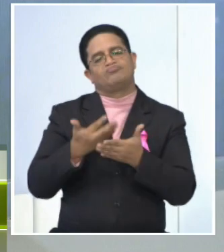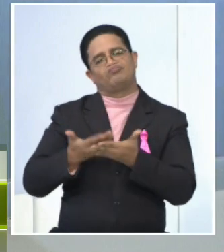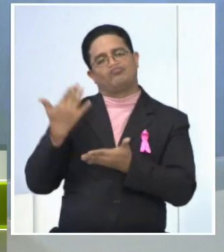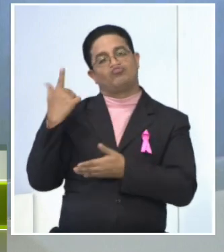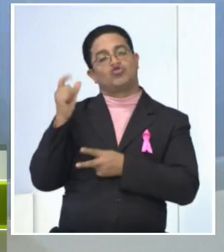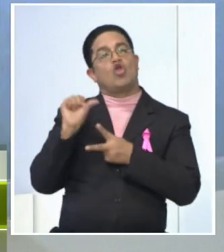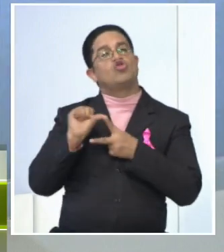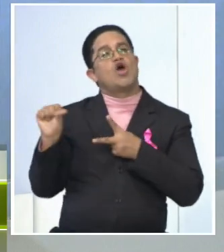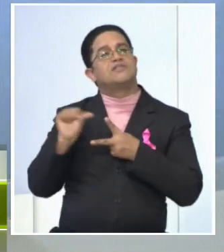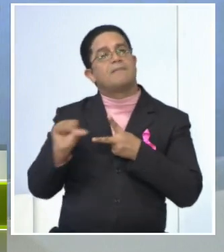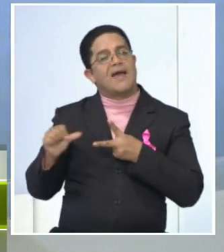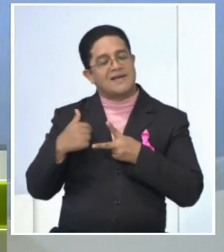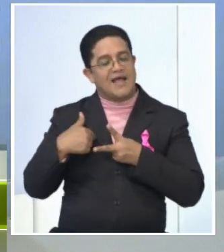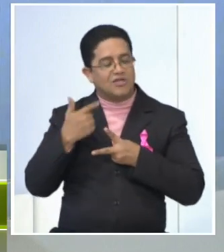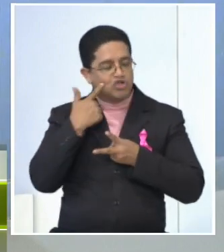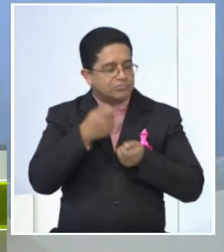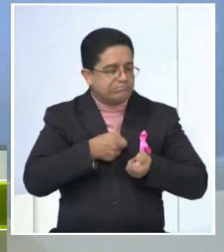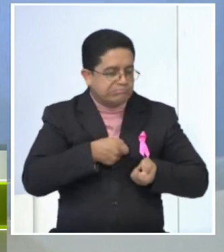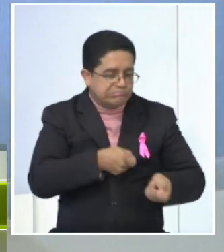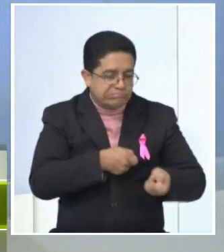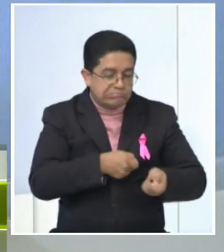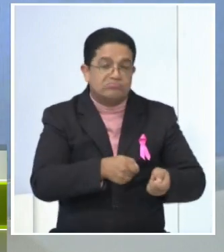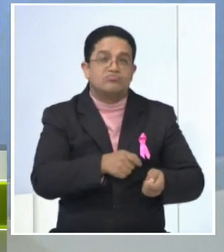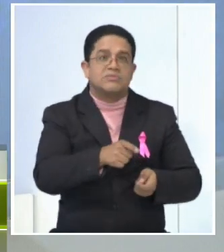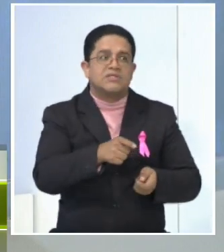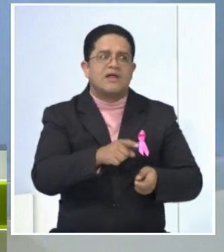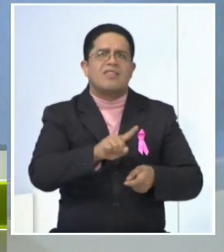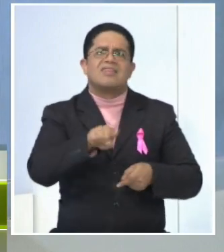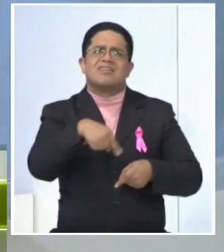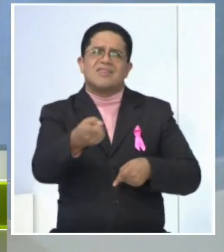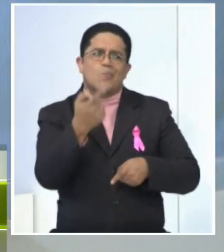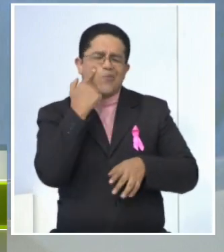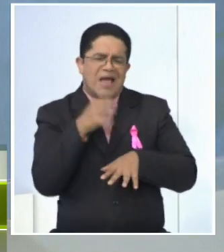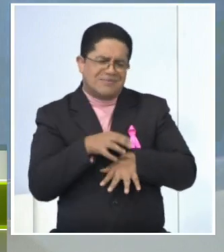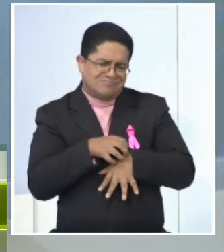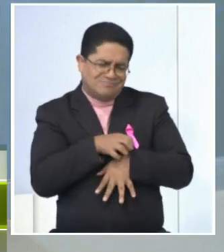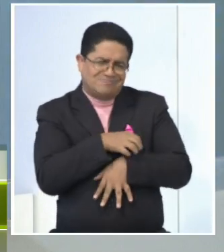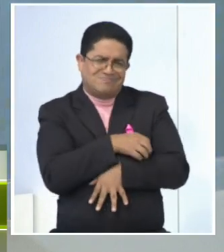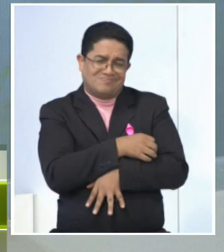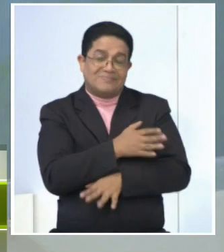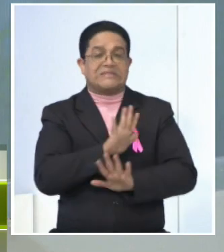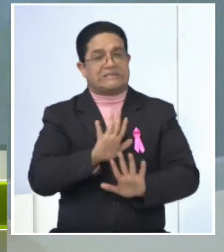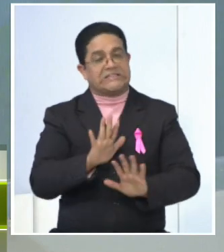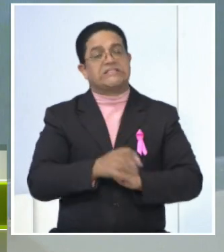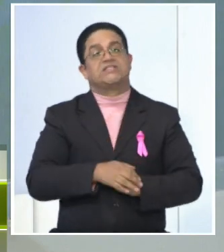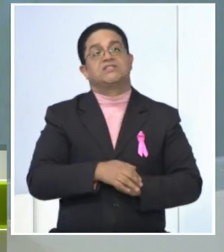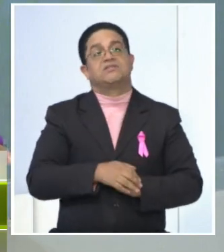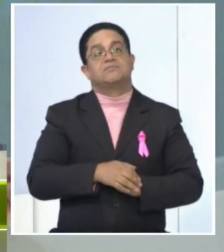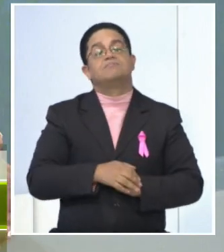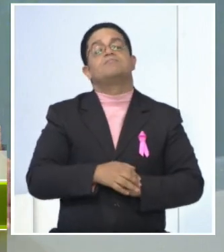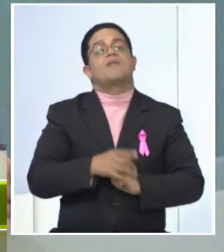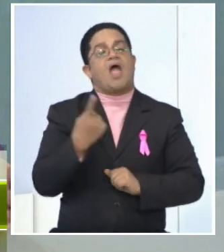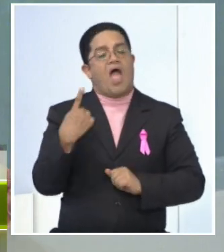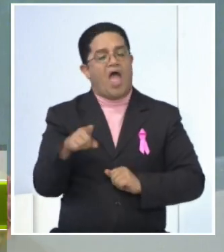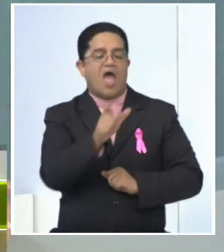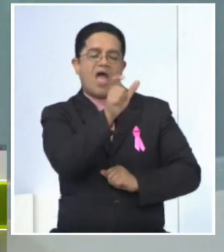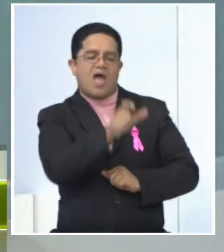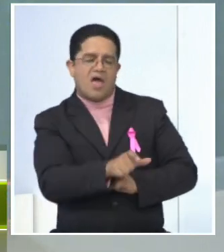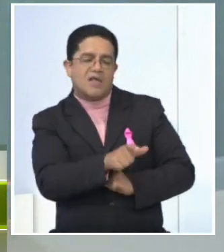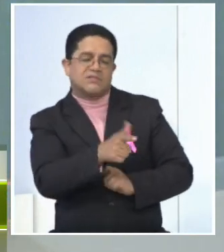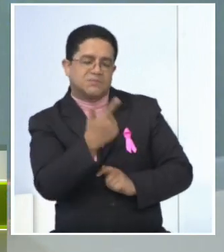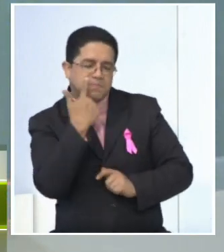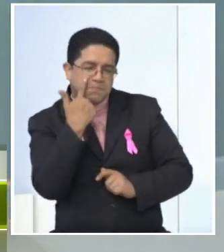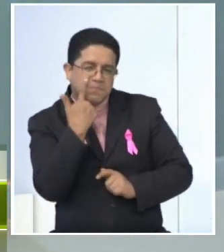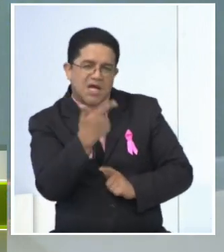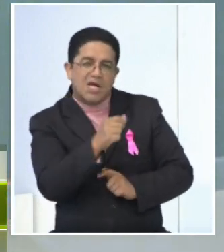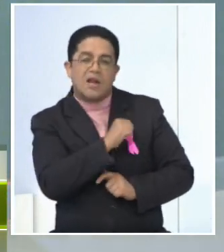2 semanas estaba limpiando una parcela y me salió una erupción después de hacer dicha limpieza. Bueno, hay que individualizar también al paciente